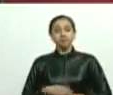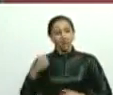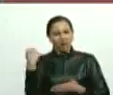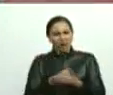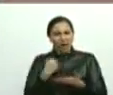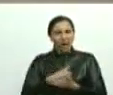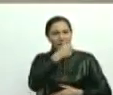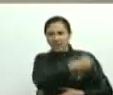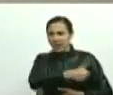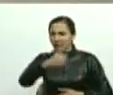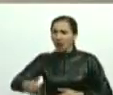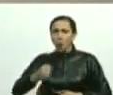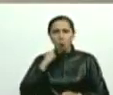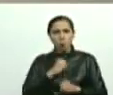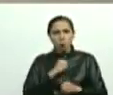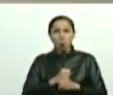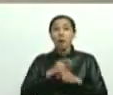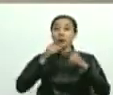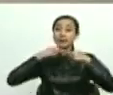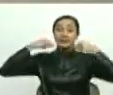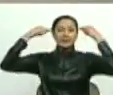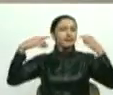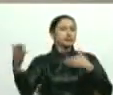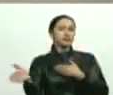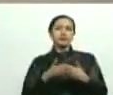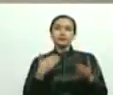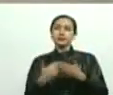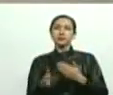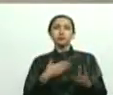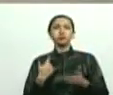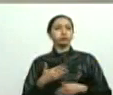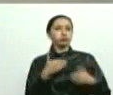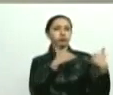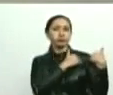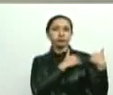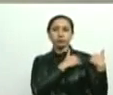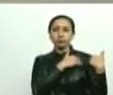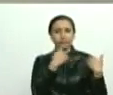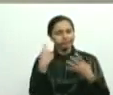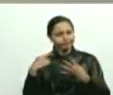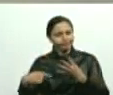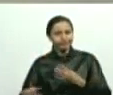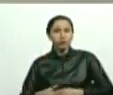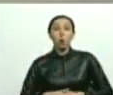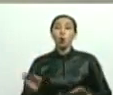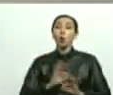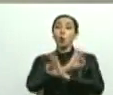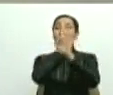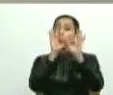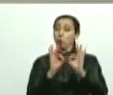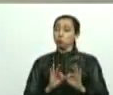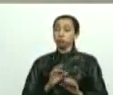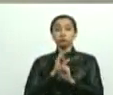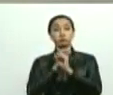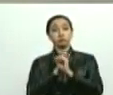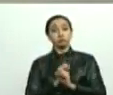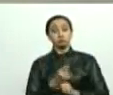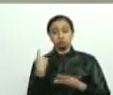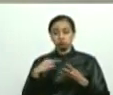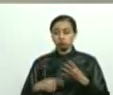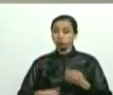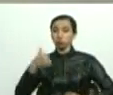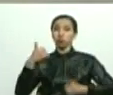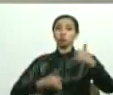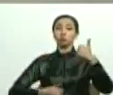a uno siempre con una sonrisa, no importa si tengo cargo o no. O el modelo de aspirar a cargos. A